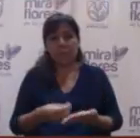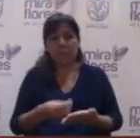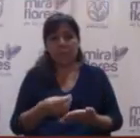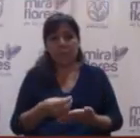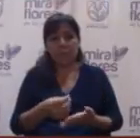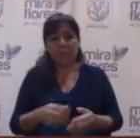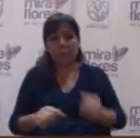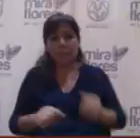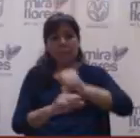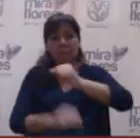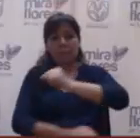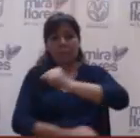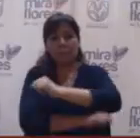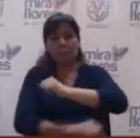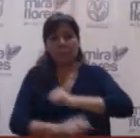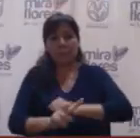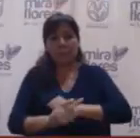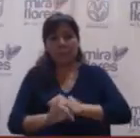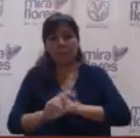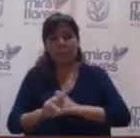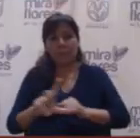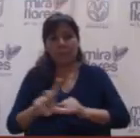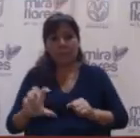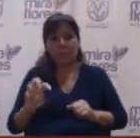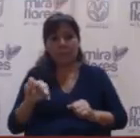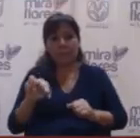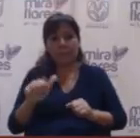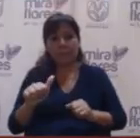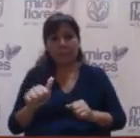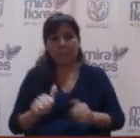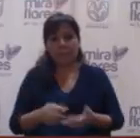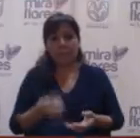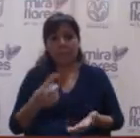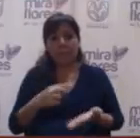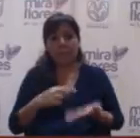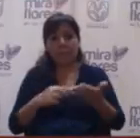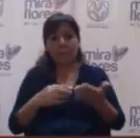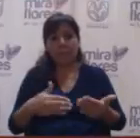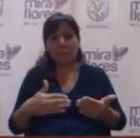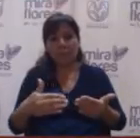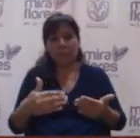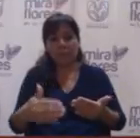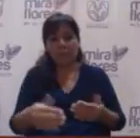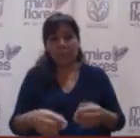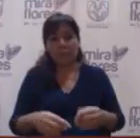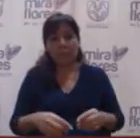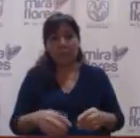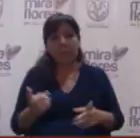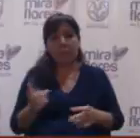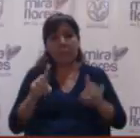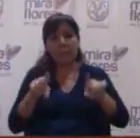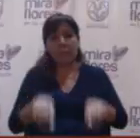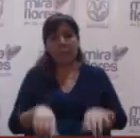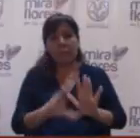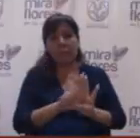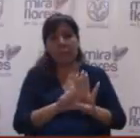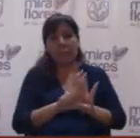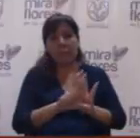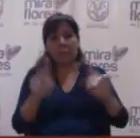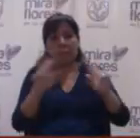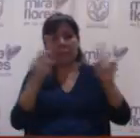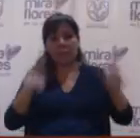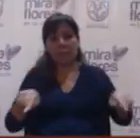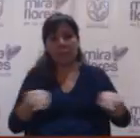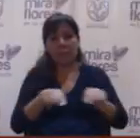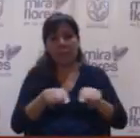Puente Villena Rey, considerando los vicios ocultos encontrados? ¿Y por qué no se ha procedido de acuerdo a ley a colocar el letrero indicando